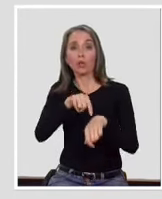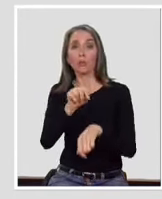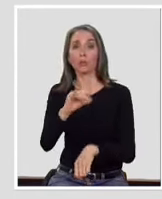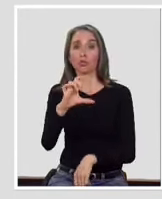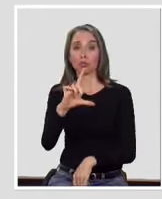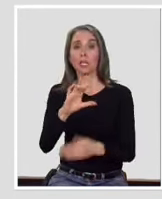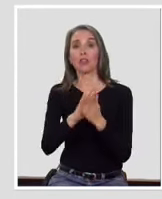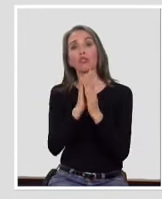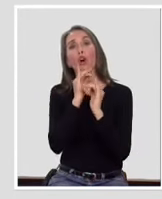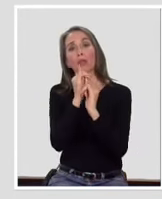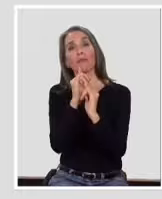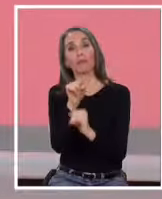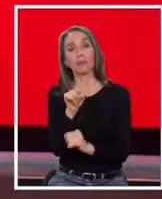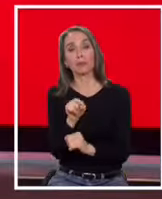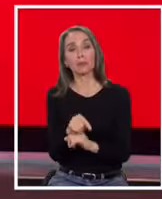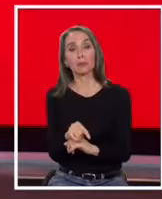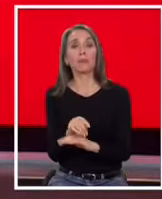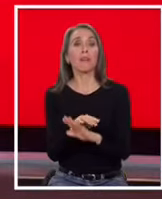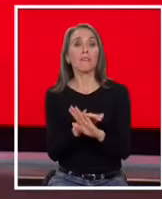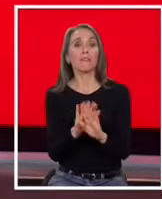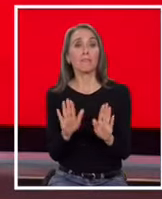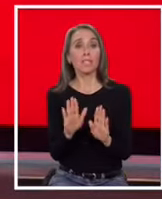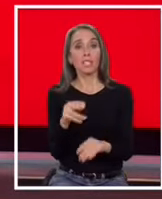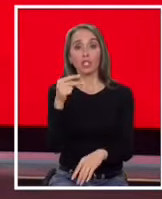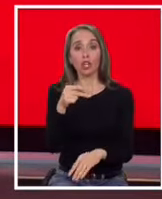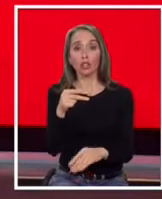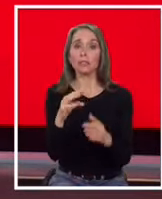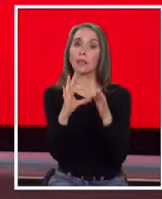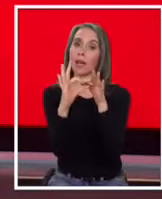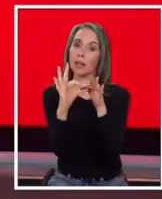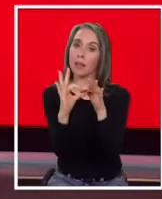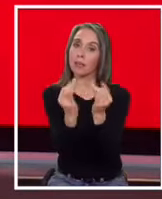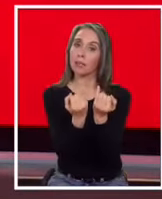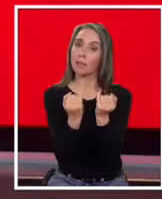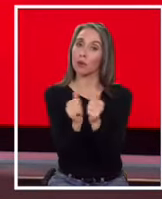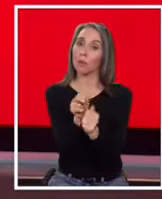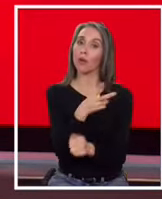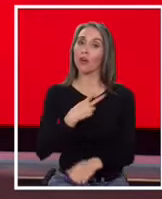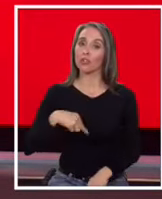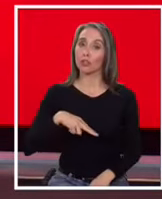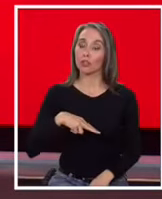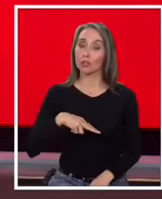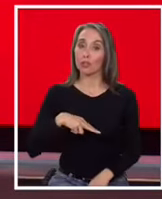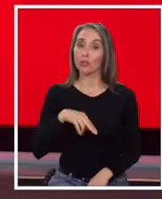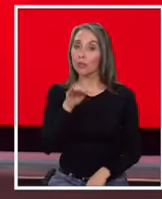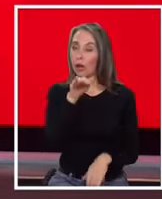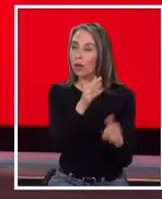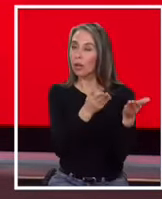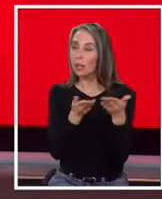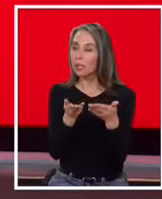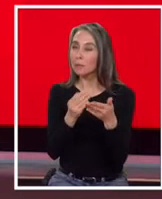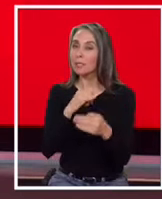24horas.cl. Bien, pues estamos terminando las noticias. Como siempre, queremos dar las gracias por informarse junto a nosotros. La invitación es que